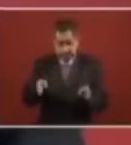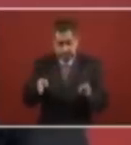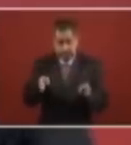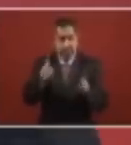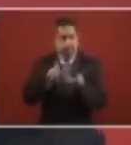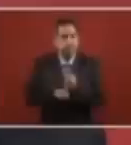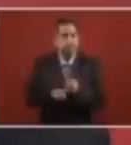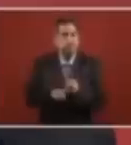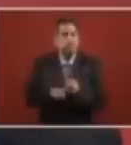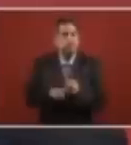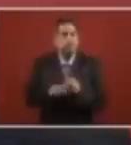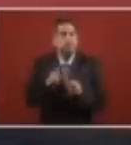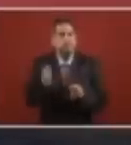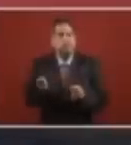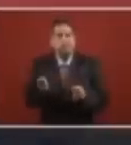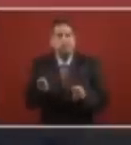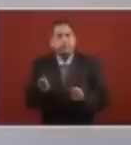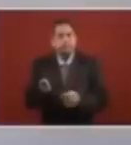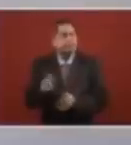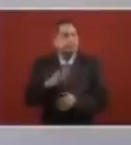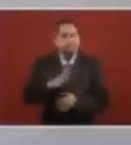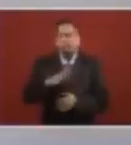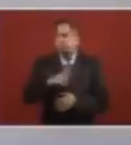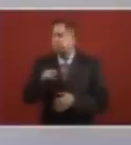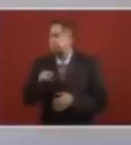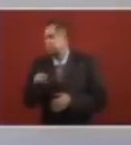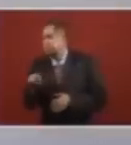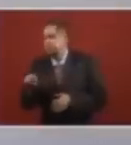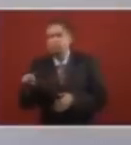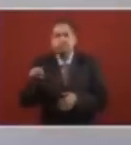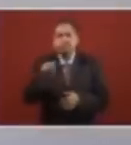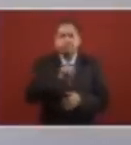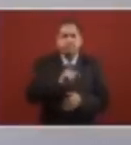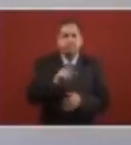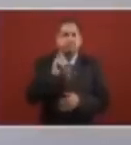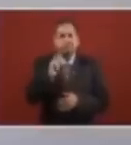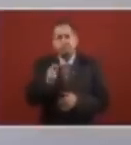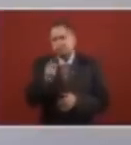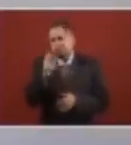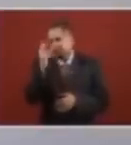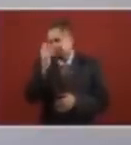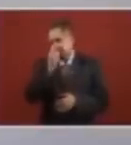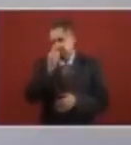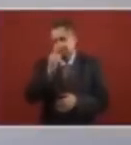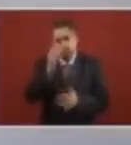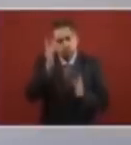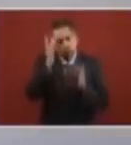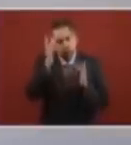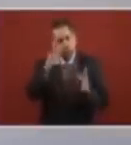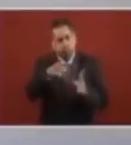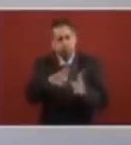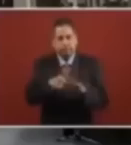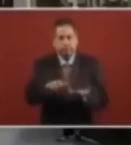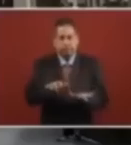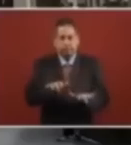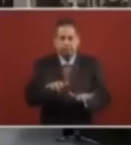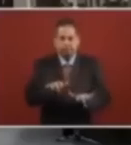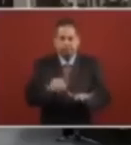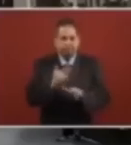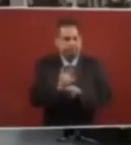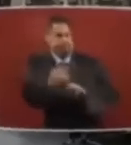en que existen las benditas redes sociales.